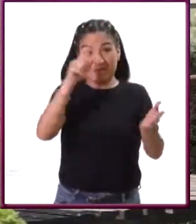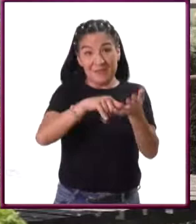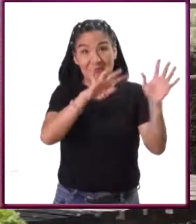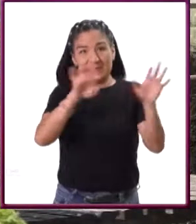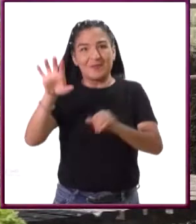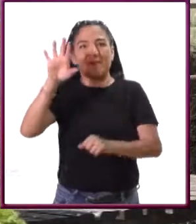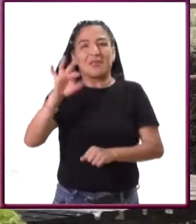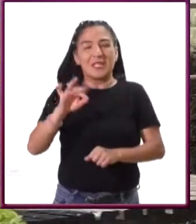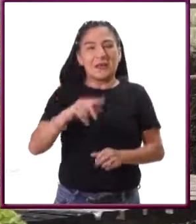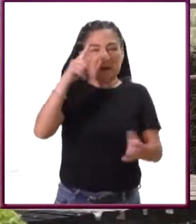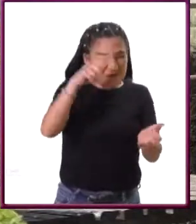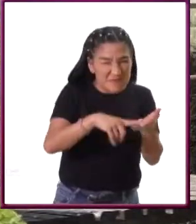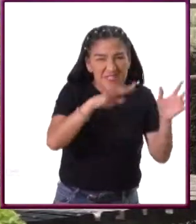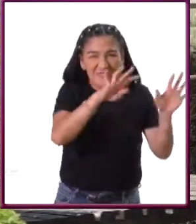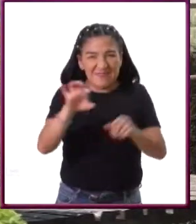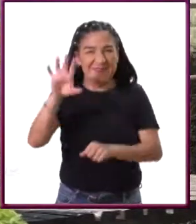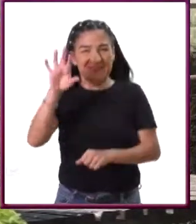1940.